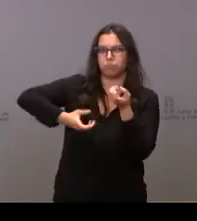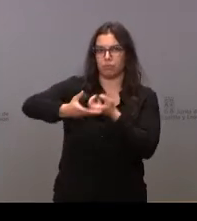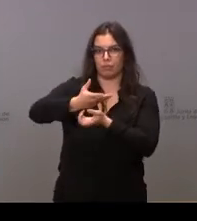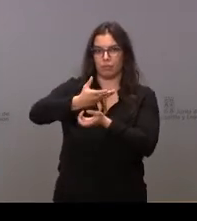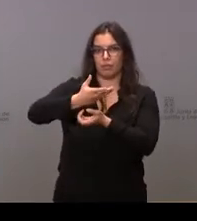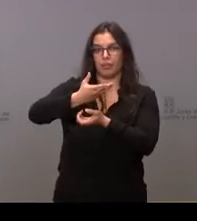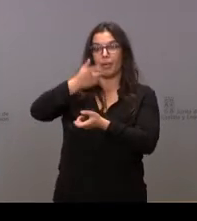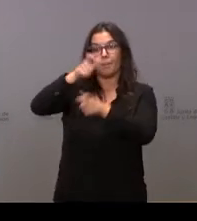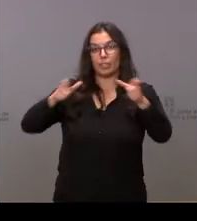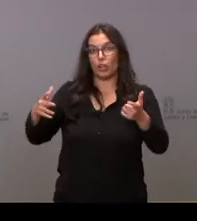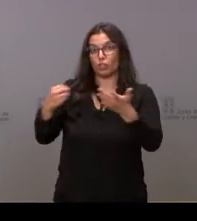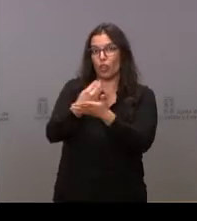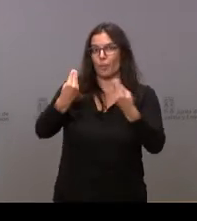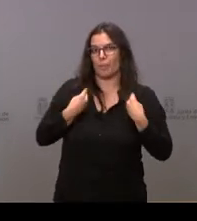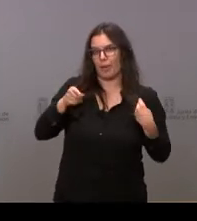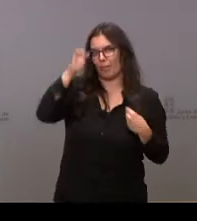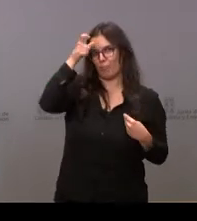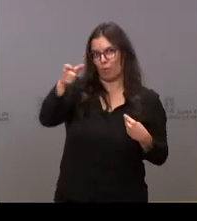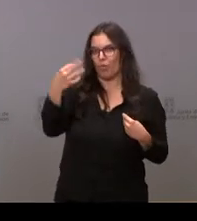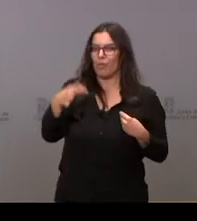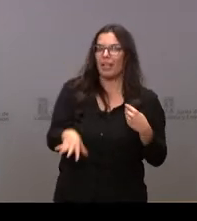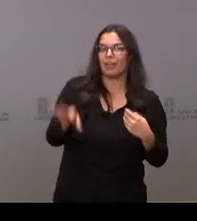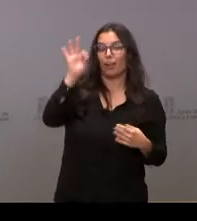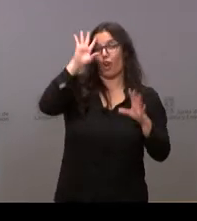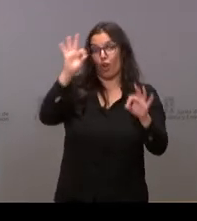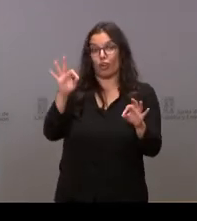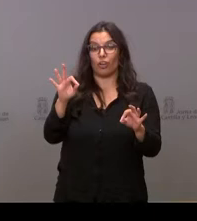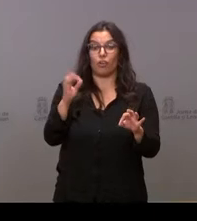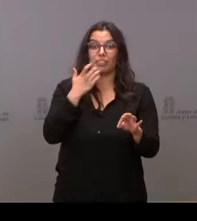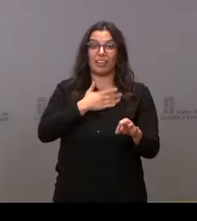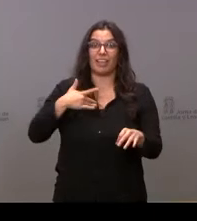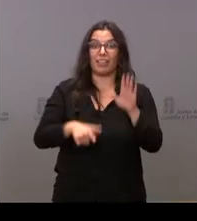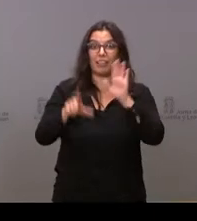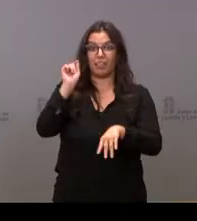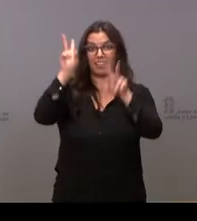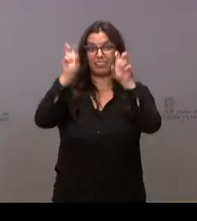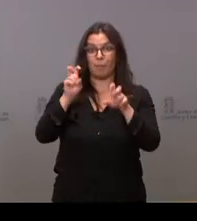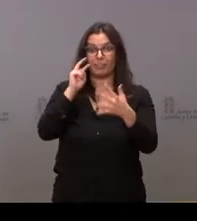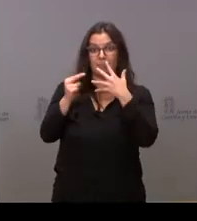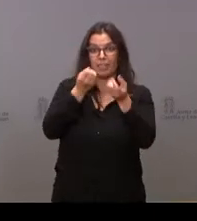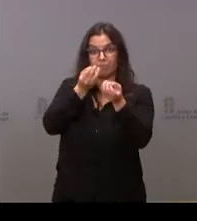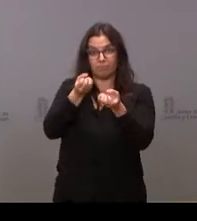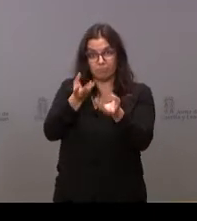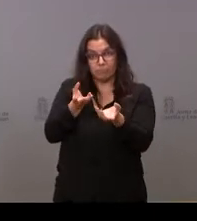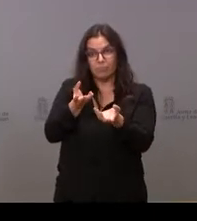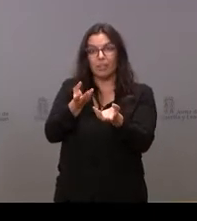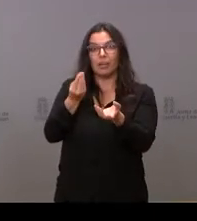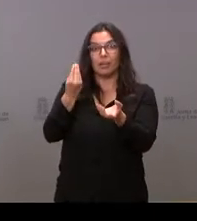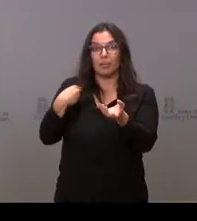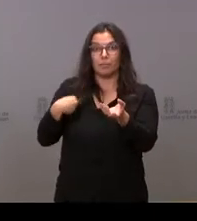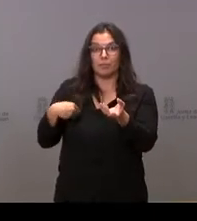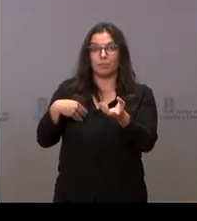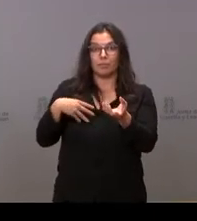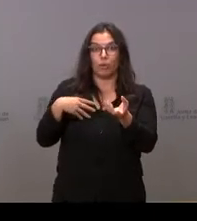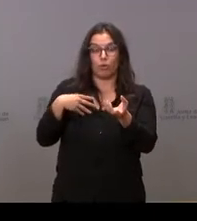de toda su ciudadanía, de su vecindario, de sus vecinos. Lo lógico es que para tomar una decisión de este tipo, el propio pleno, el órgano de